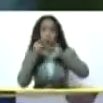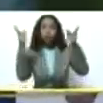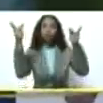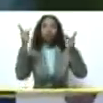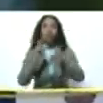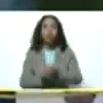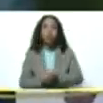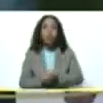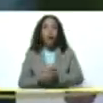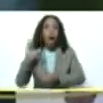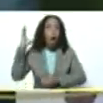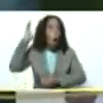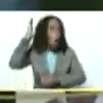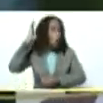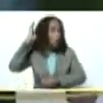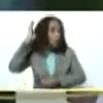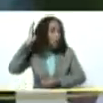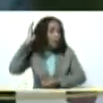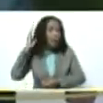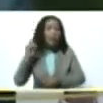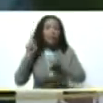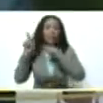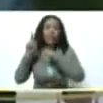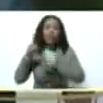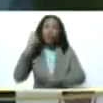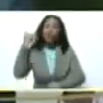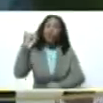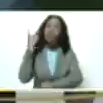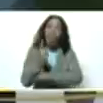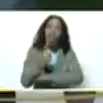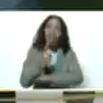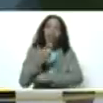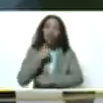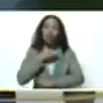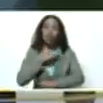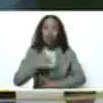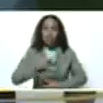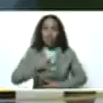en conciencia. Y eso nos debe llenar de alegría.